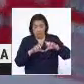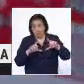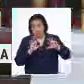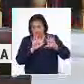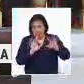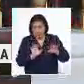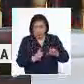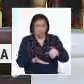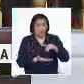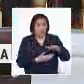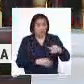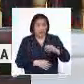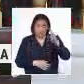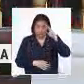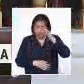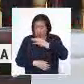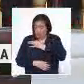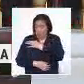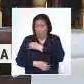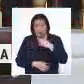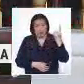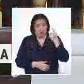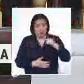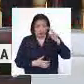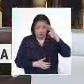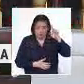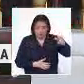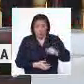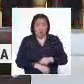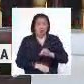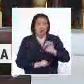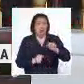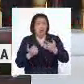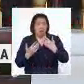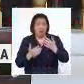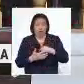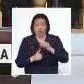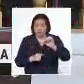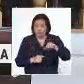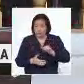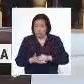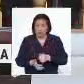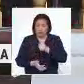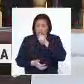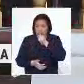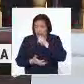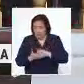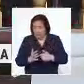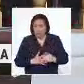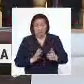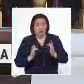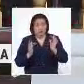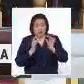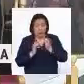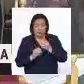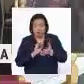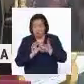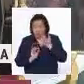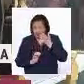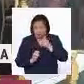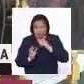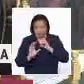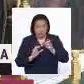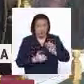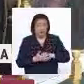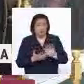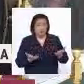digitales. El comandante general de la policía, Jorge Luis Angulo, se refirió al levantamiento del secreto de las comunicaciones para este caso,